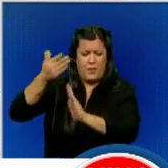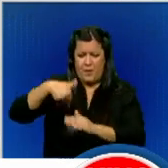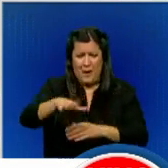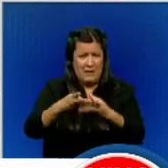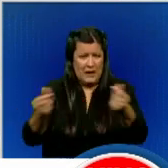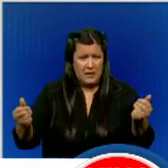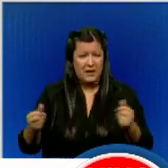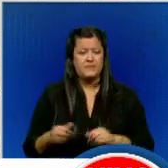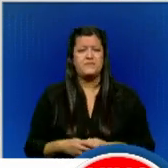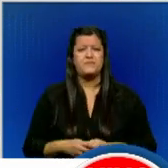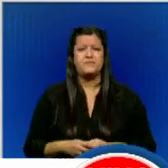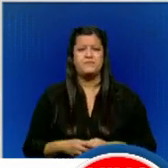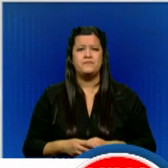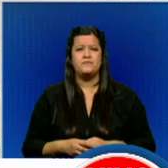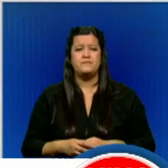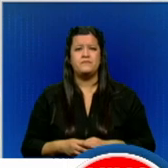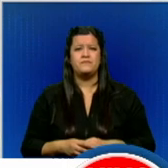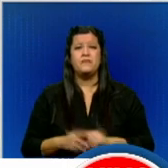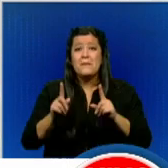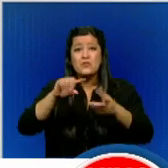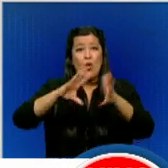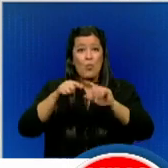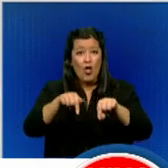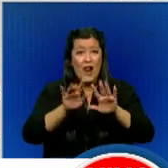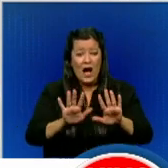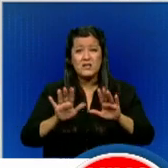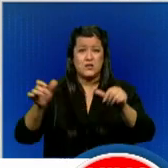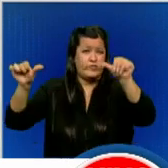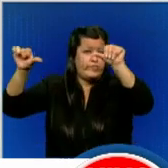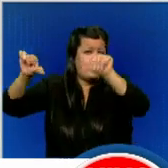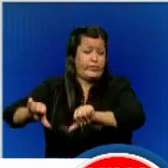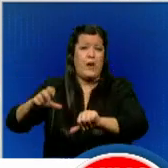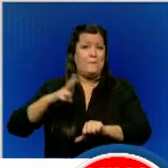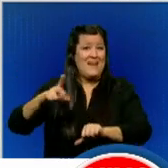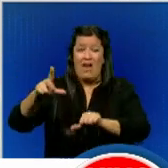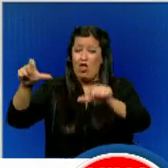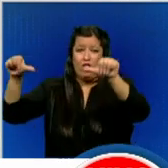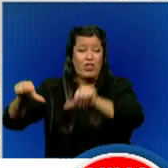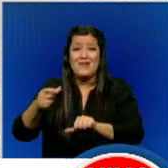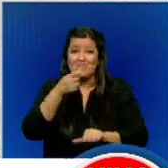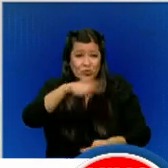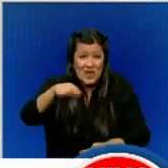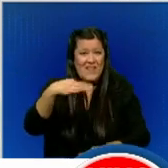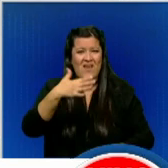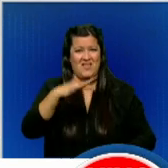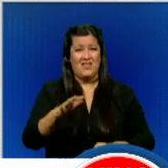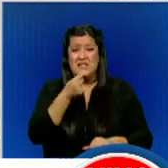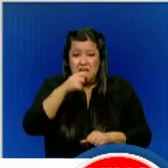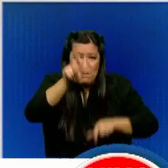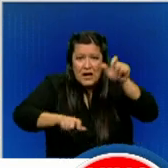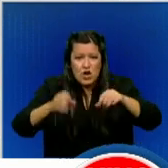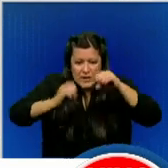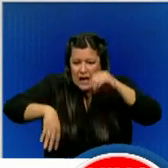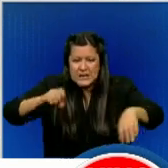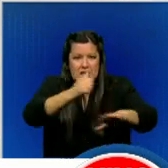presidentes en ese en ese modelo se está hundiendo el sector privado si no entendemos los que estamos acá en este